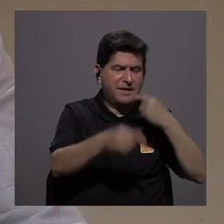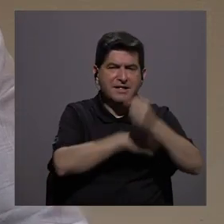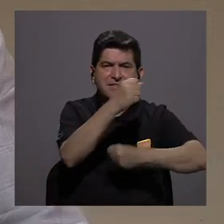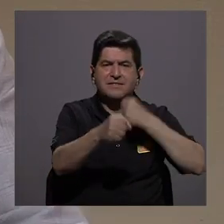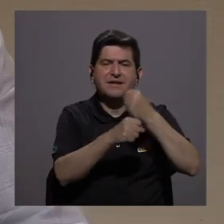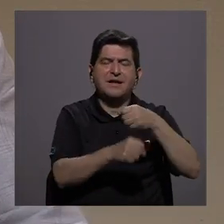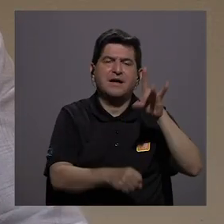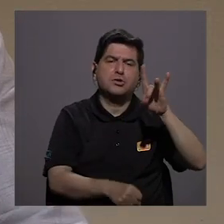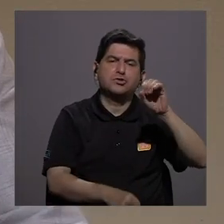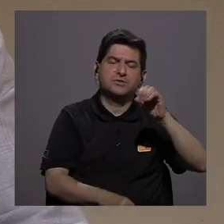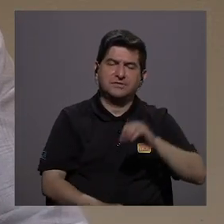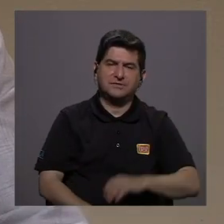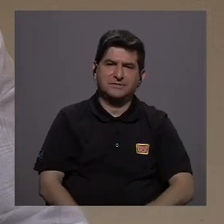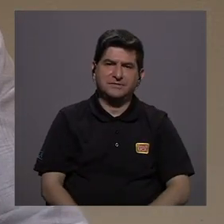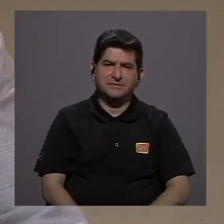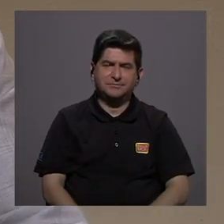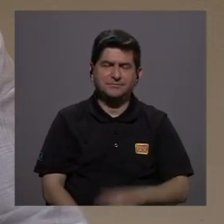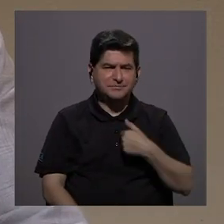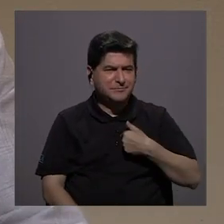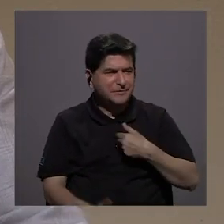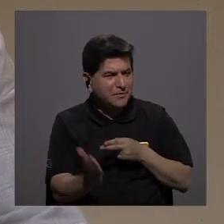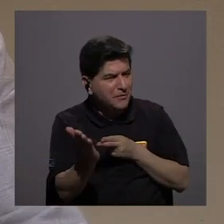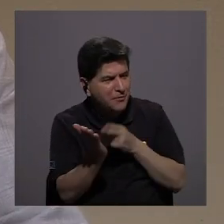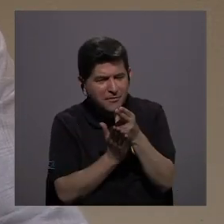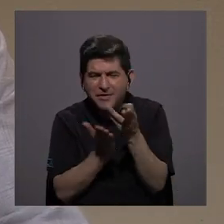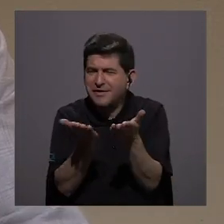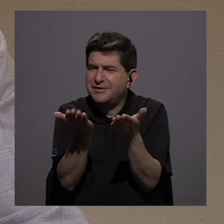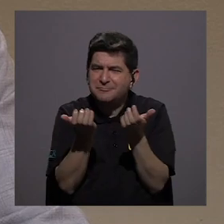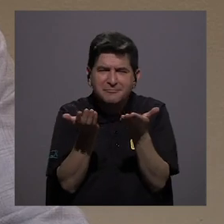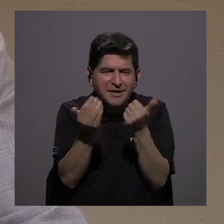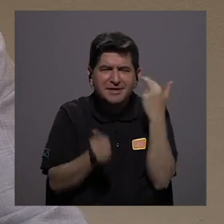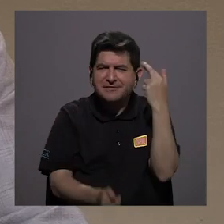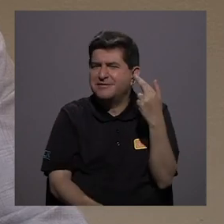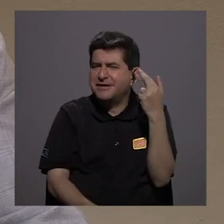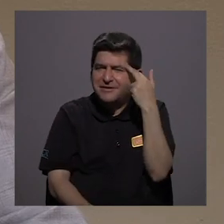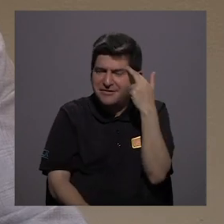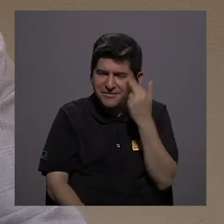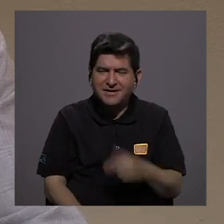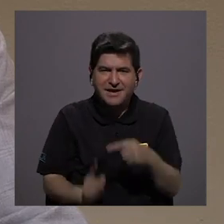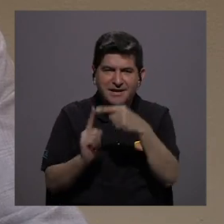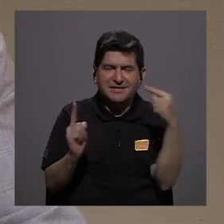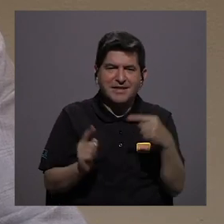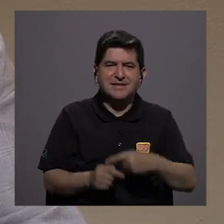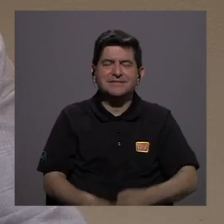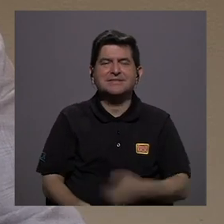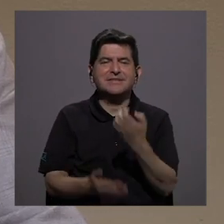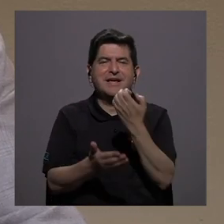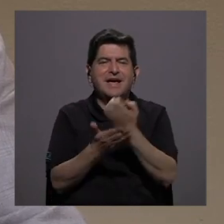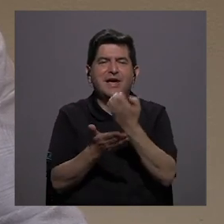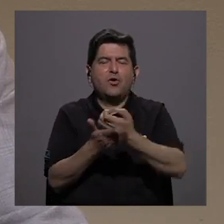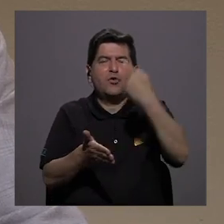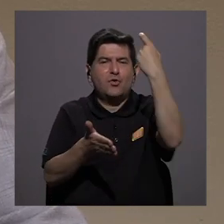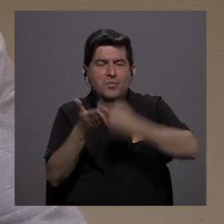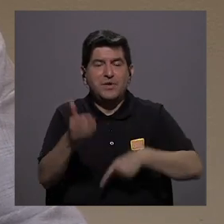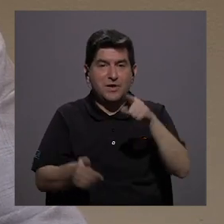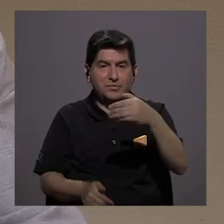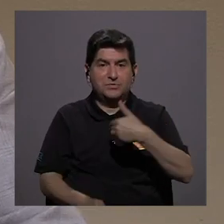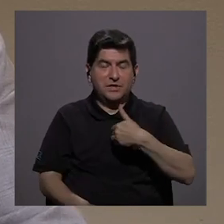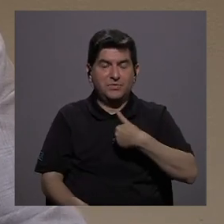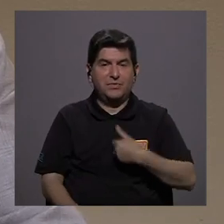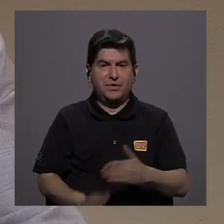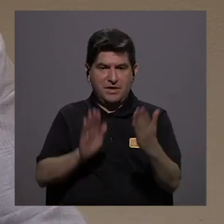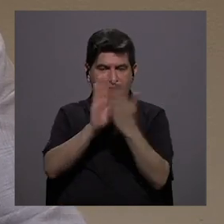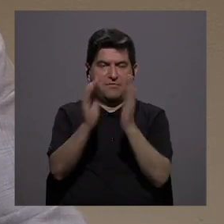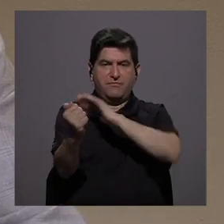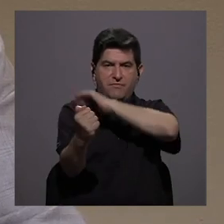80s. Hay algo que honestamente quisiera reflexionar con ustedes de la economía dura. Si usted estuviese de